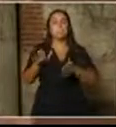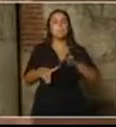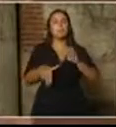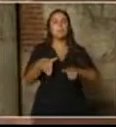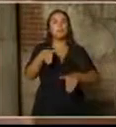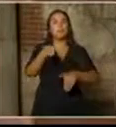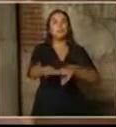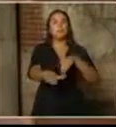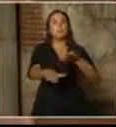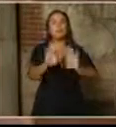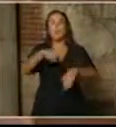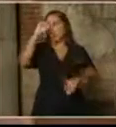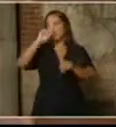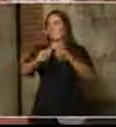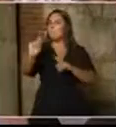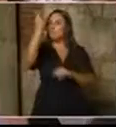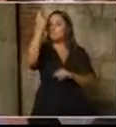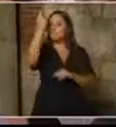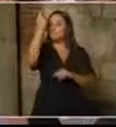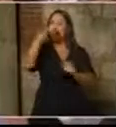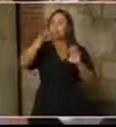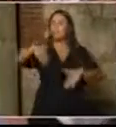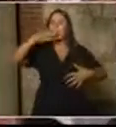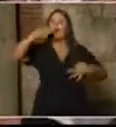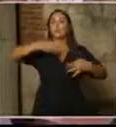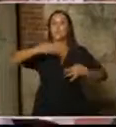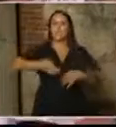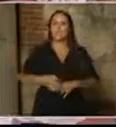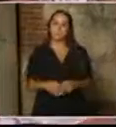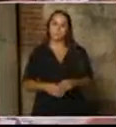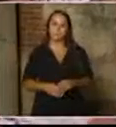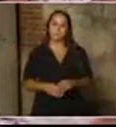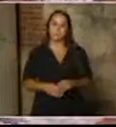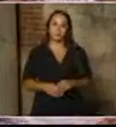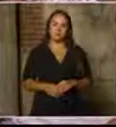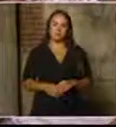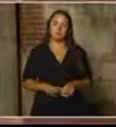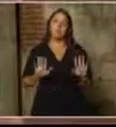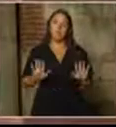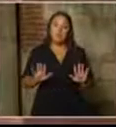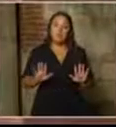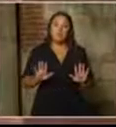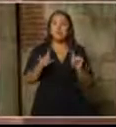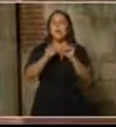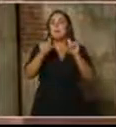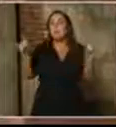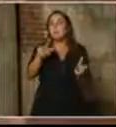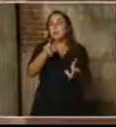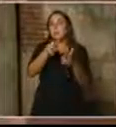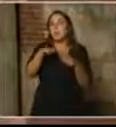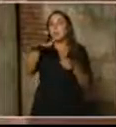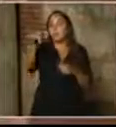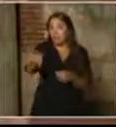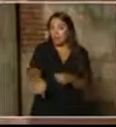me llevará a conseguir que finalmente se haga la justicia que busco. Aunque la agencia tributaria en los Países